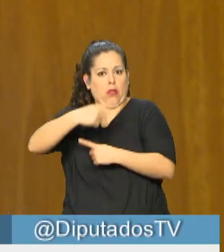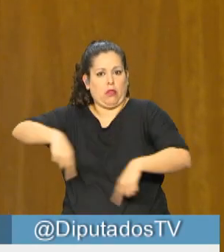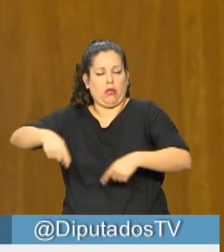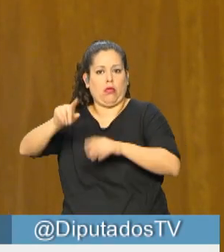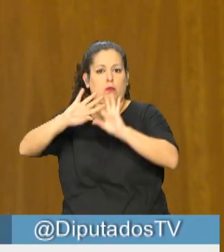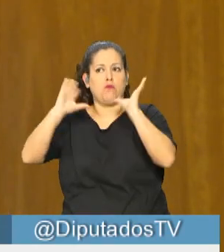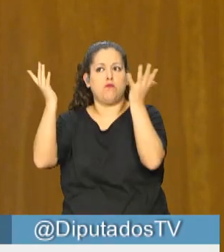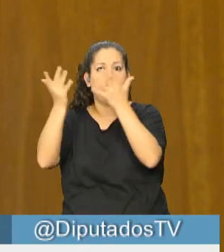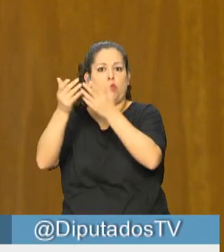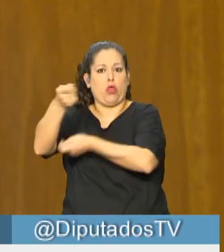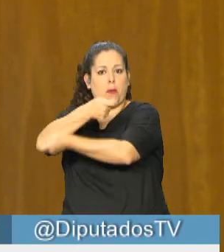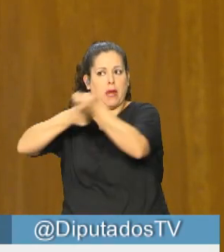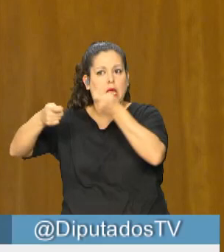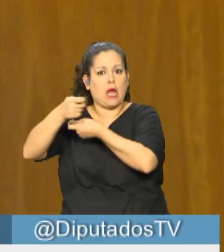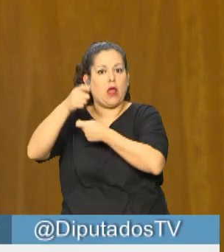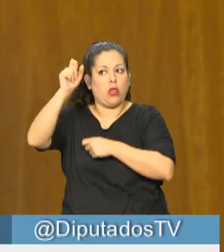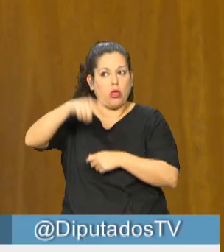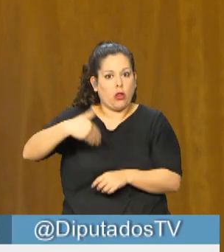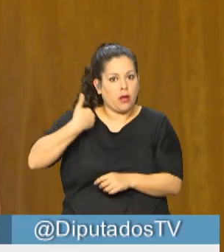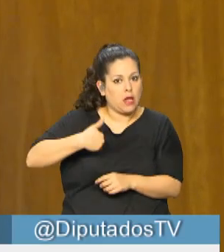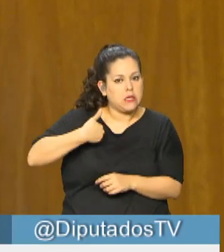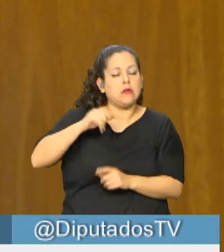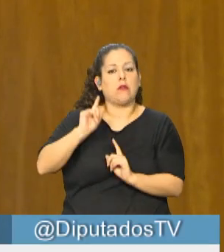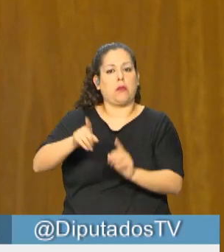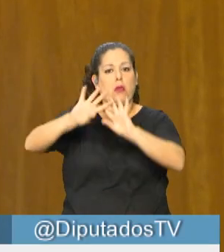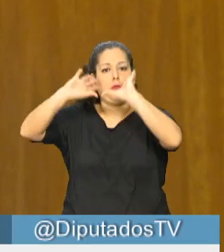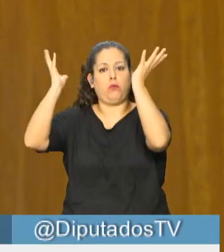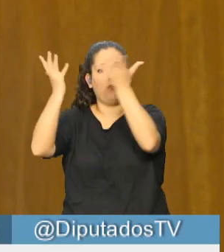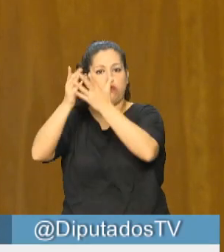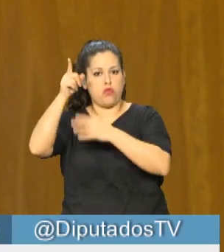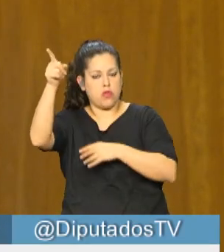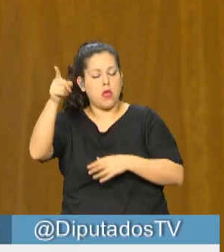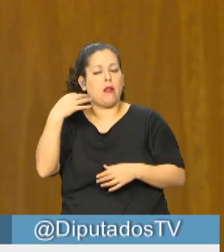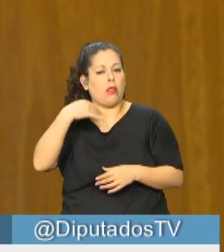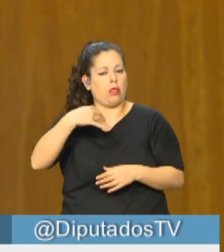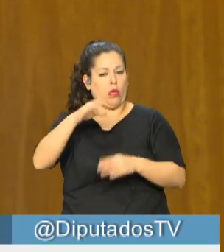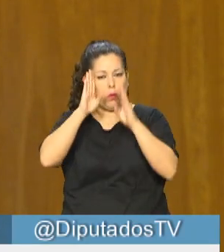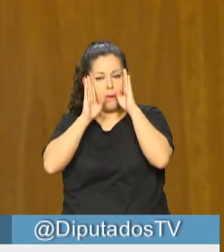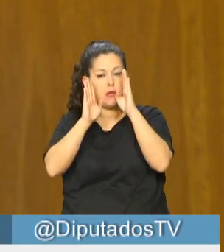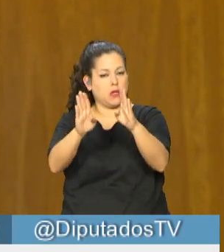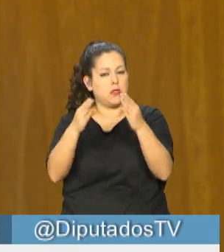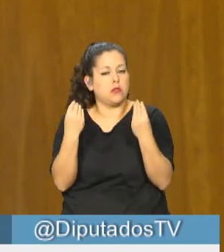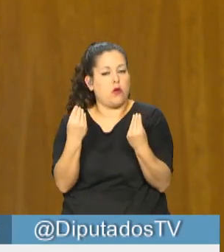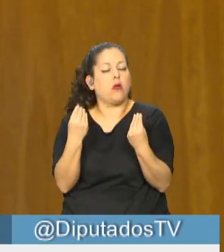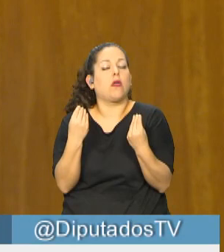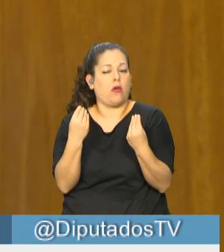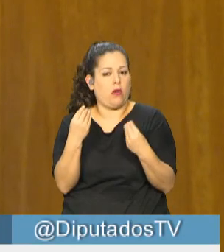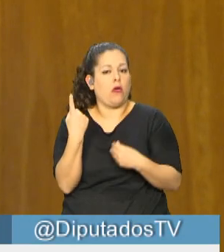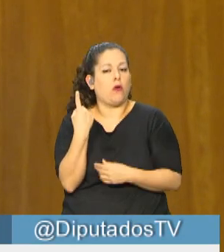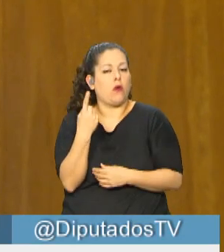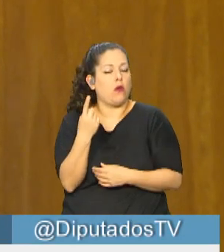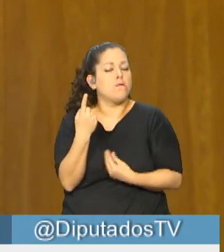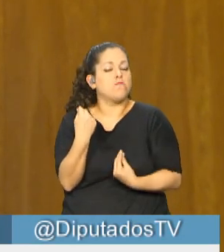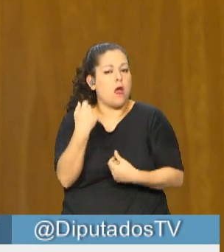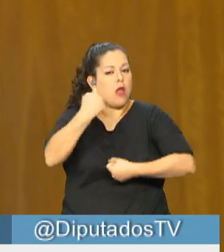solamente a nivel local, sino también a nivel internacional. En este sentido, Amanda, hay que prestar especial atención al trabajo que se